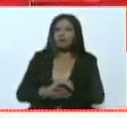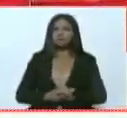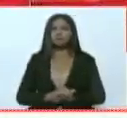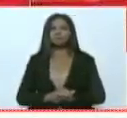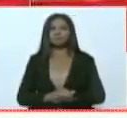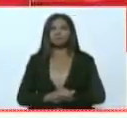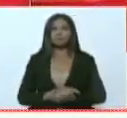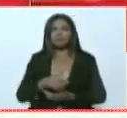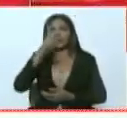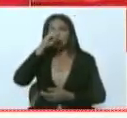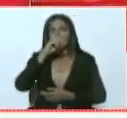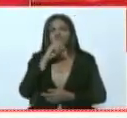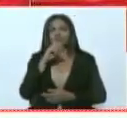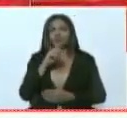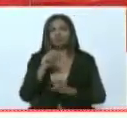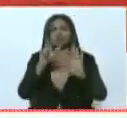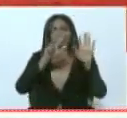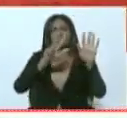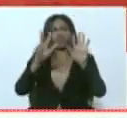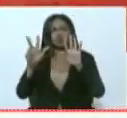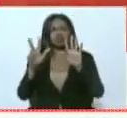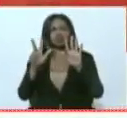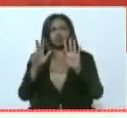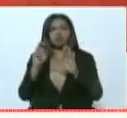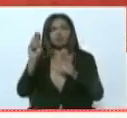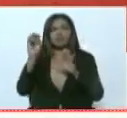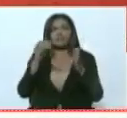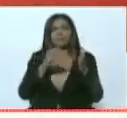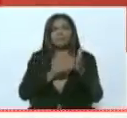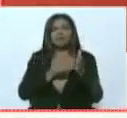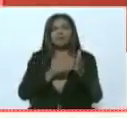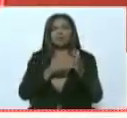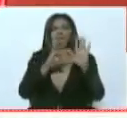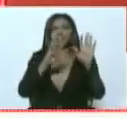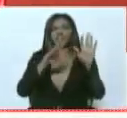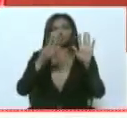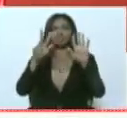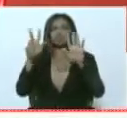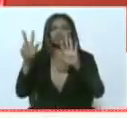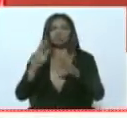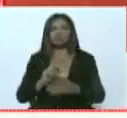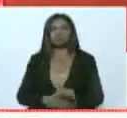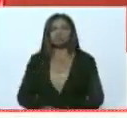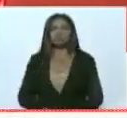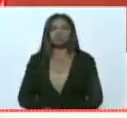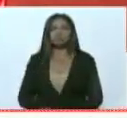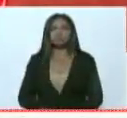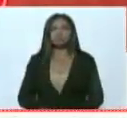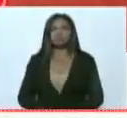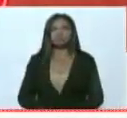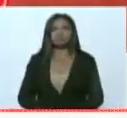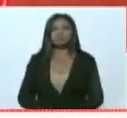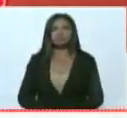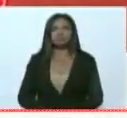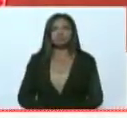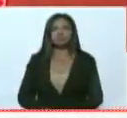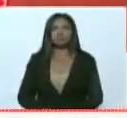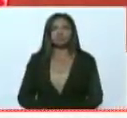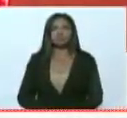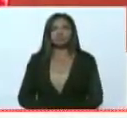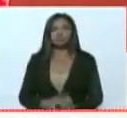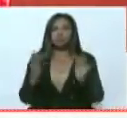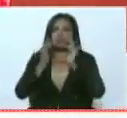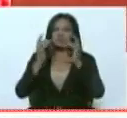en el año 88, más o menos, ¿verdad, Helio? En un contacto clandestino en